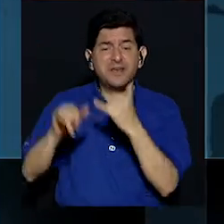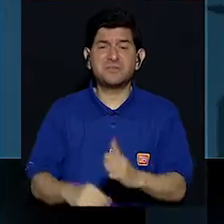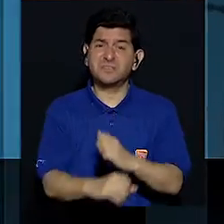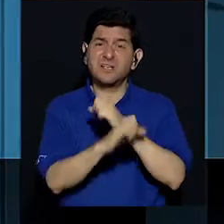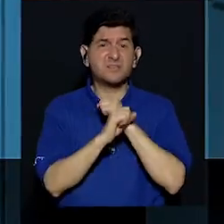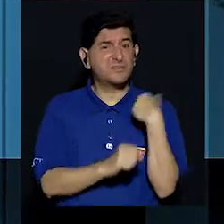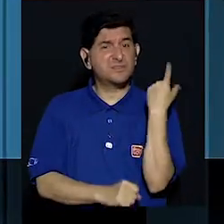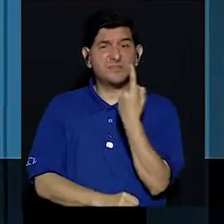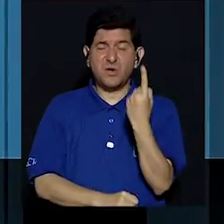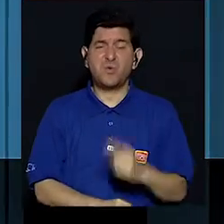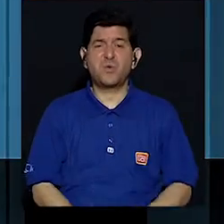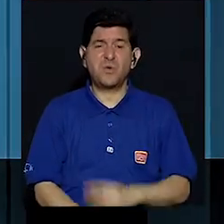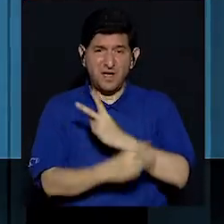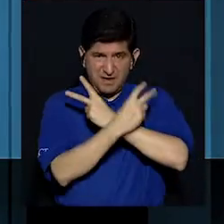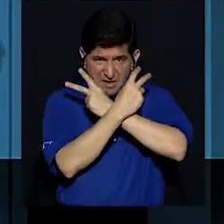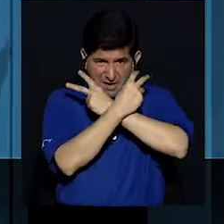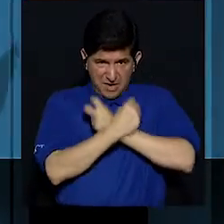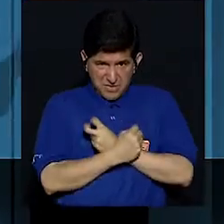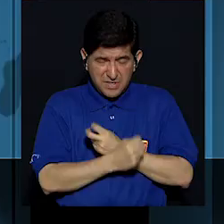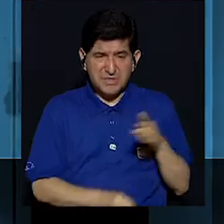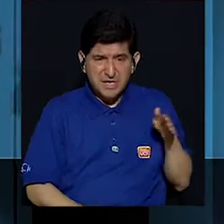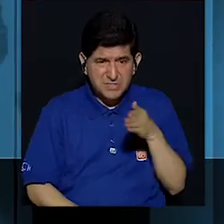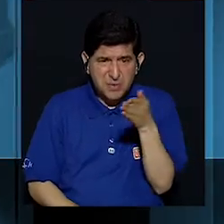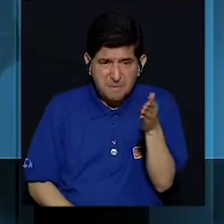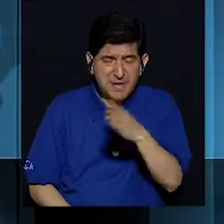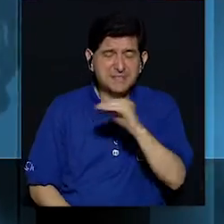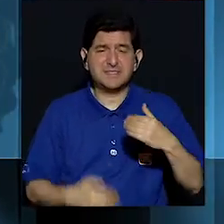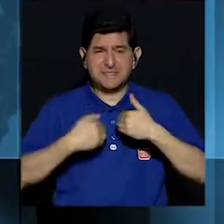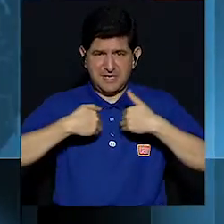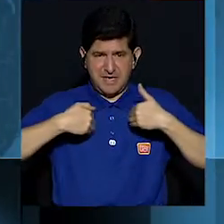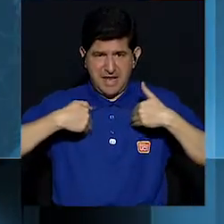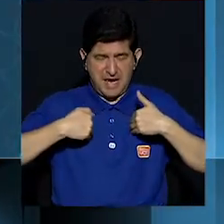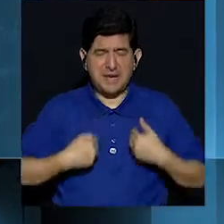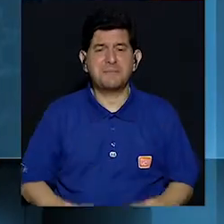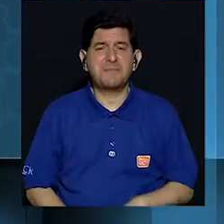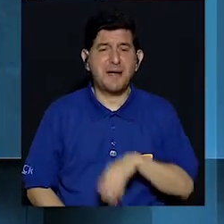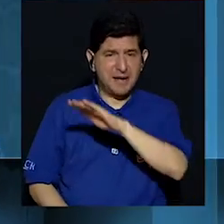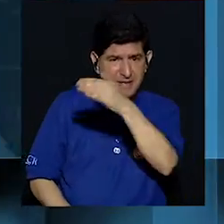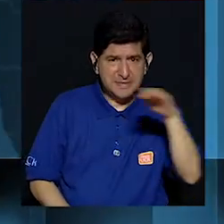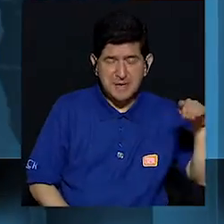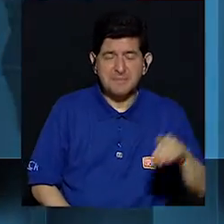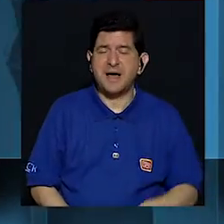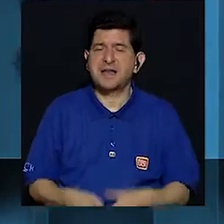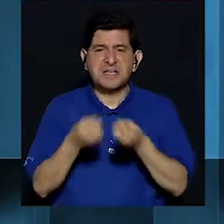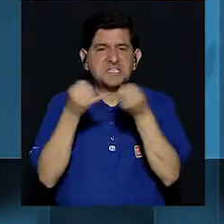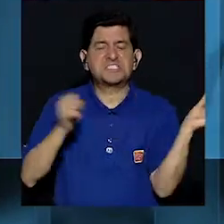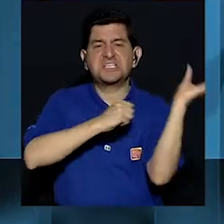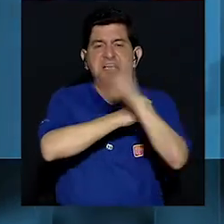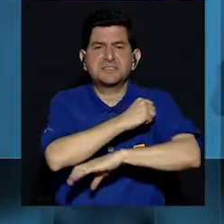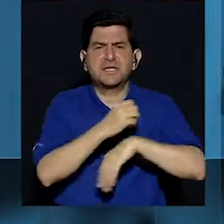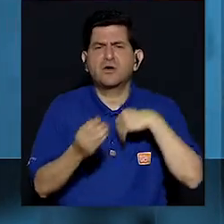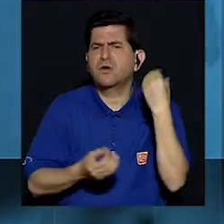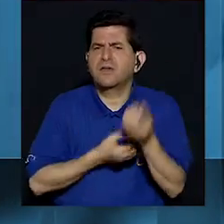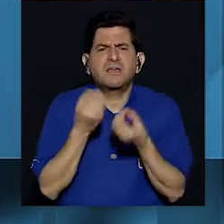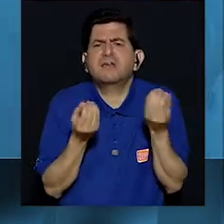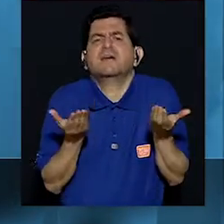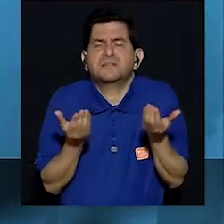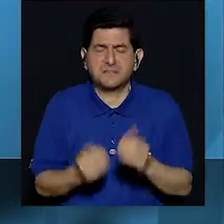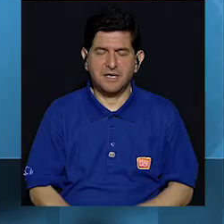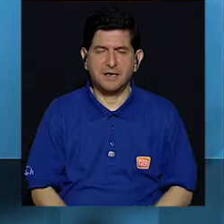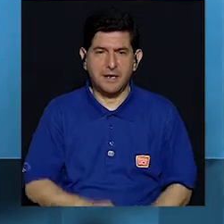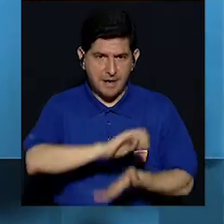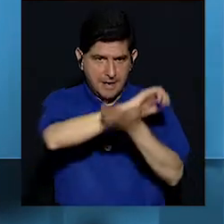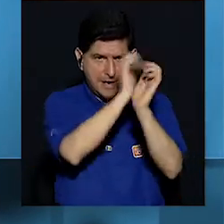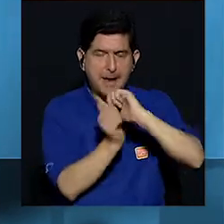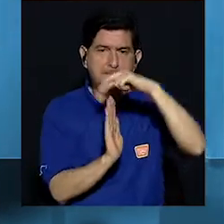garantiza es que la intoxicación de peces y fauna marina quede impune. ¿Qué se debe hacer? Reformar